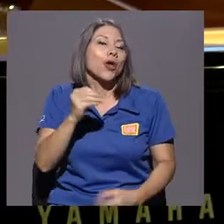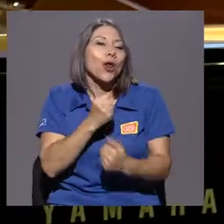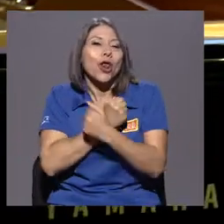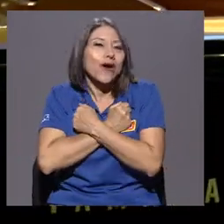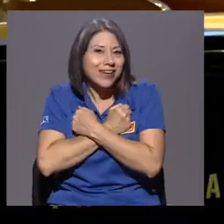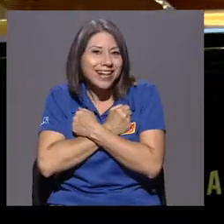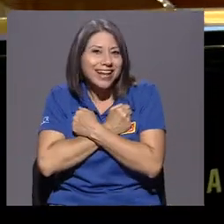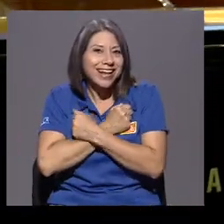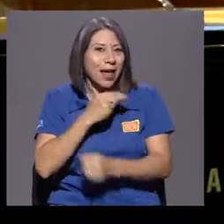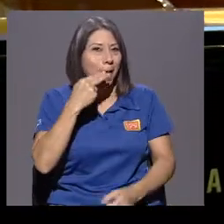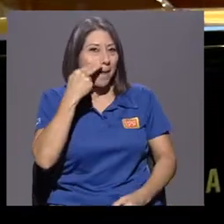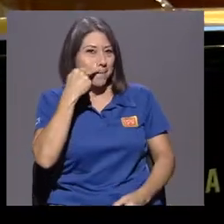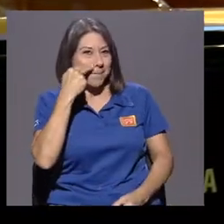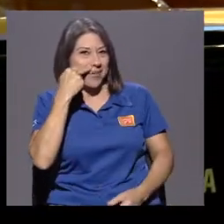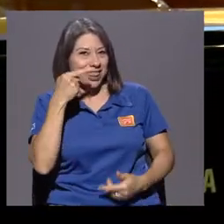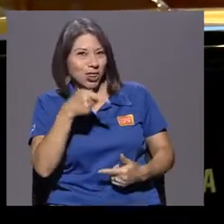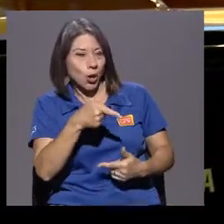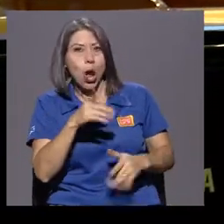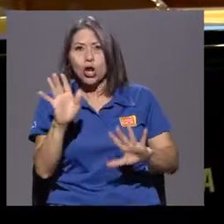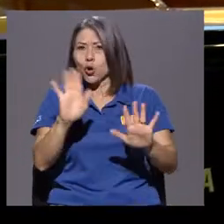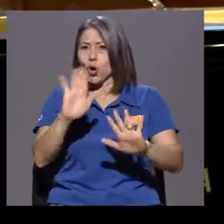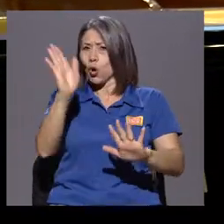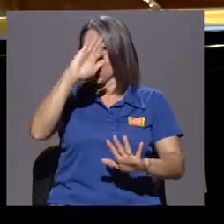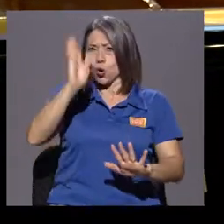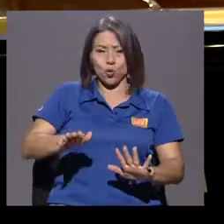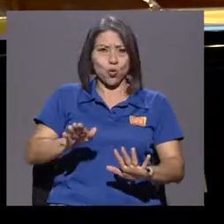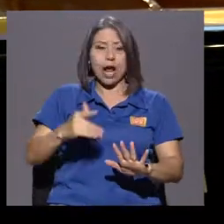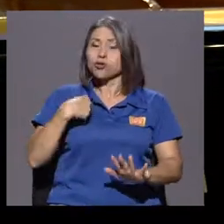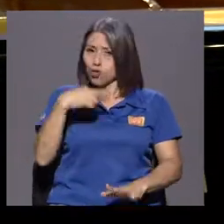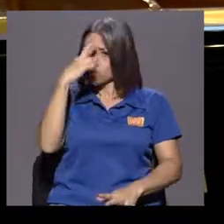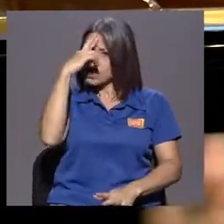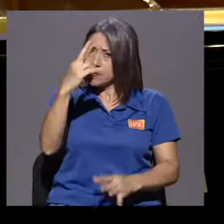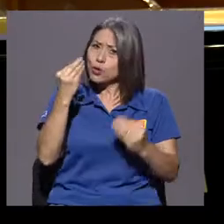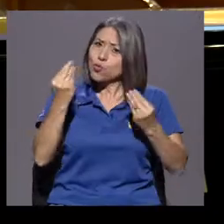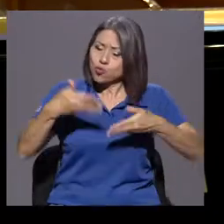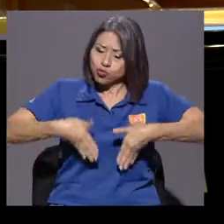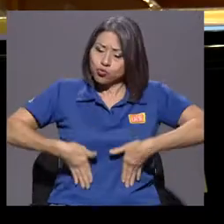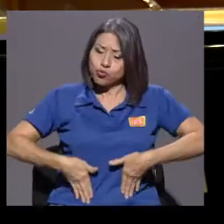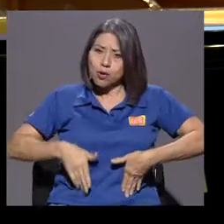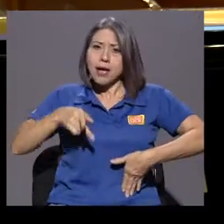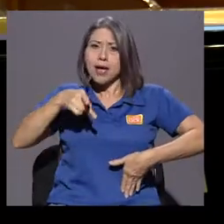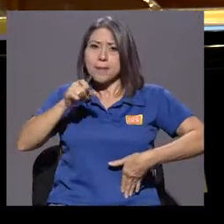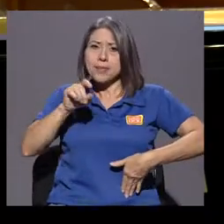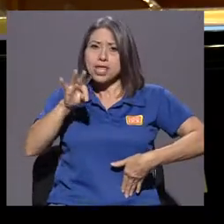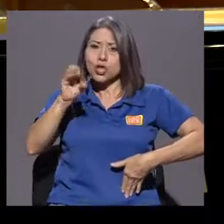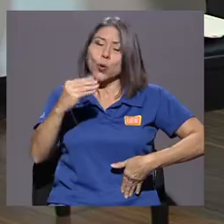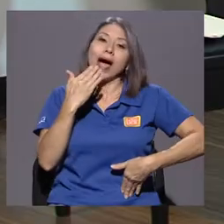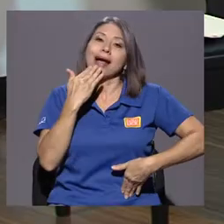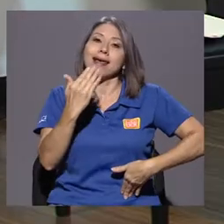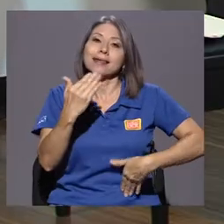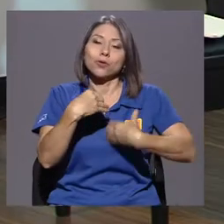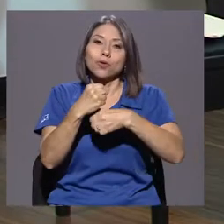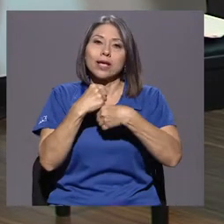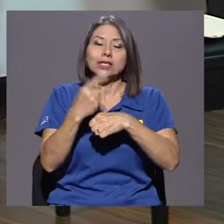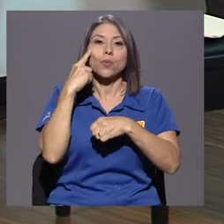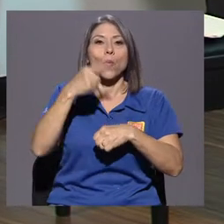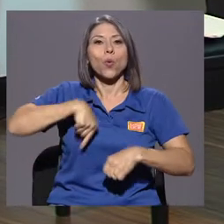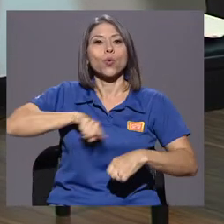no no nunca lo fui y respeto mucho al señor le agradezco lo que hizo por nuestro equipo